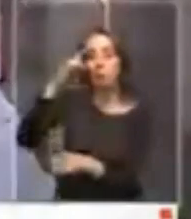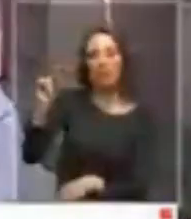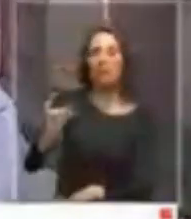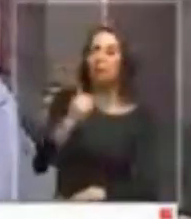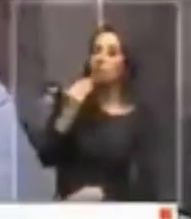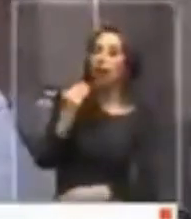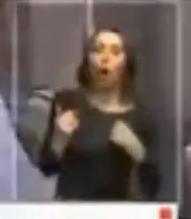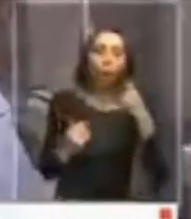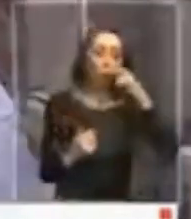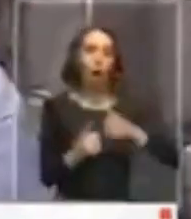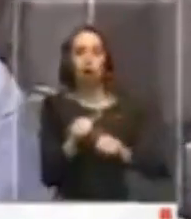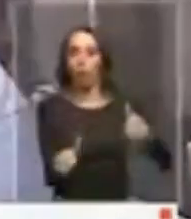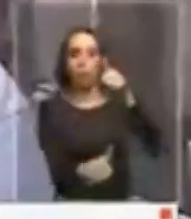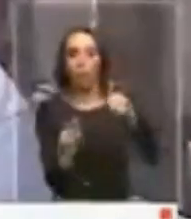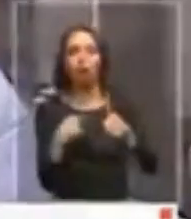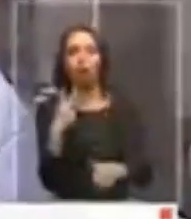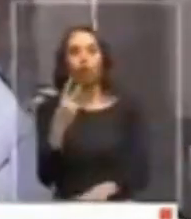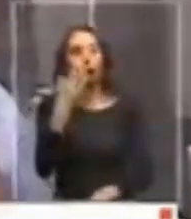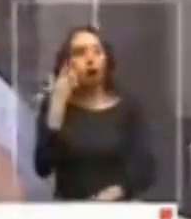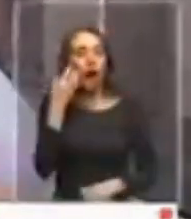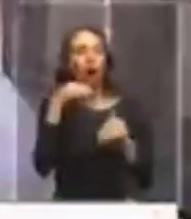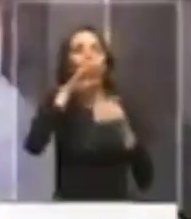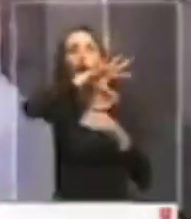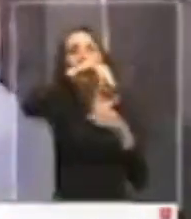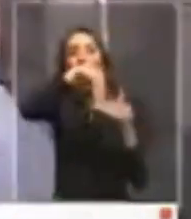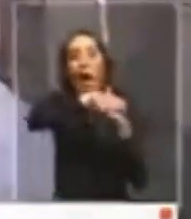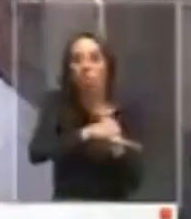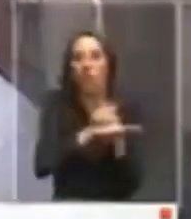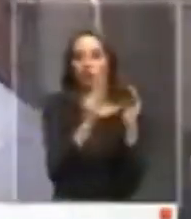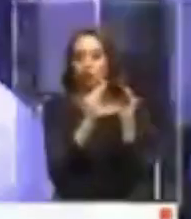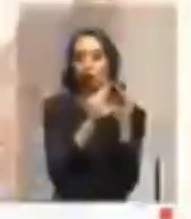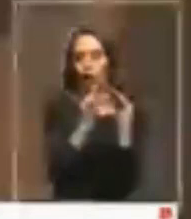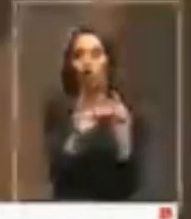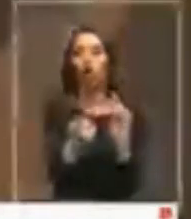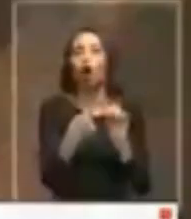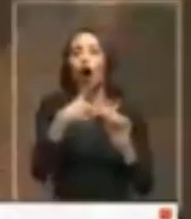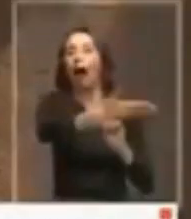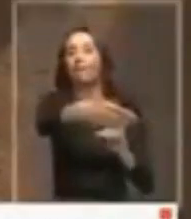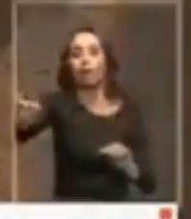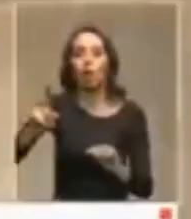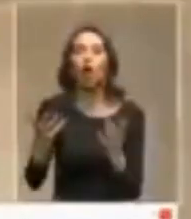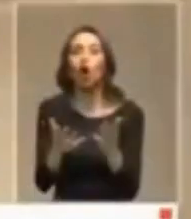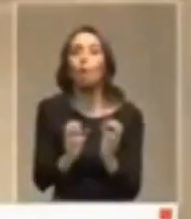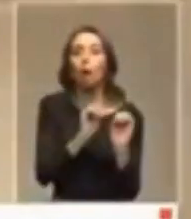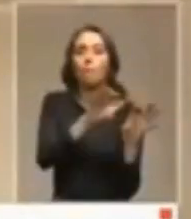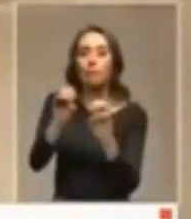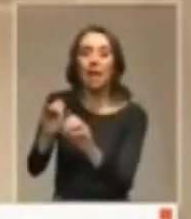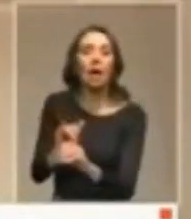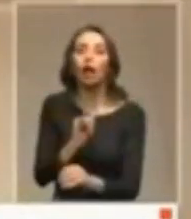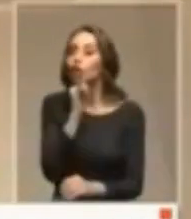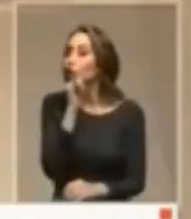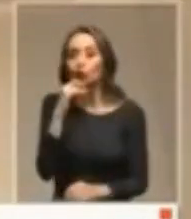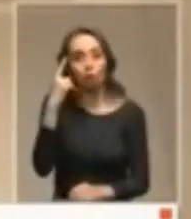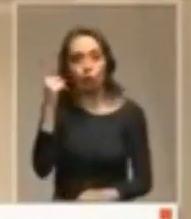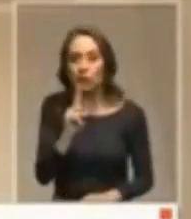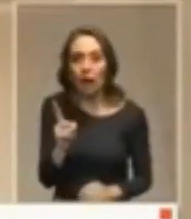tengo dos gatos, igual es preocupante, pero son de indoor. Entonces igual no están con mucho contacto con el exterior. ¿Y cómo se contagia? No sabemos todavía